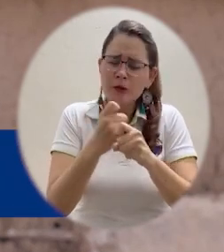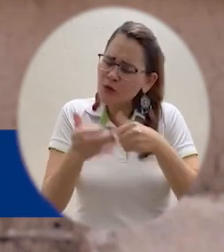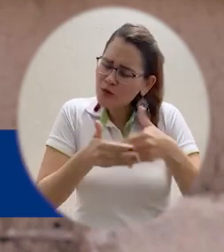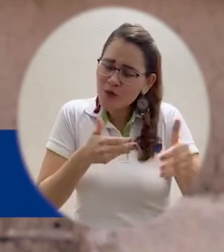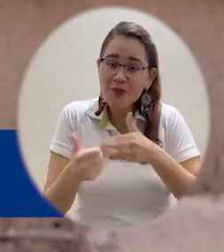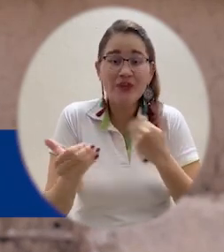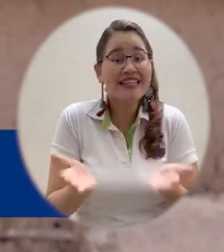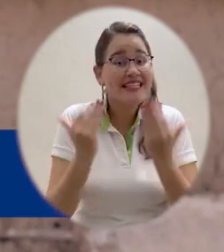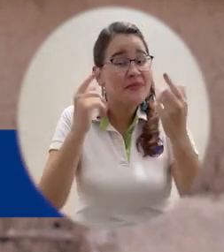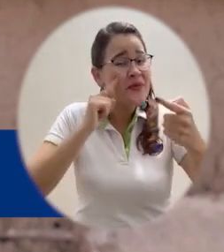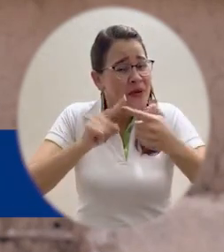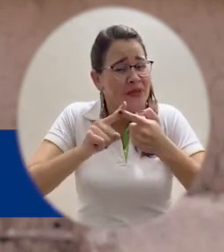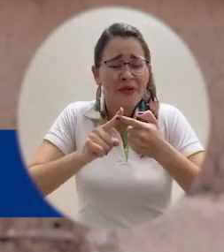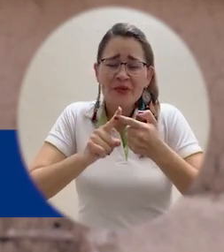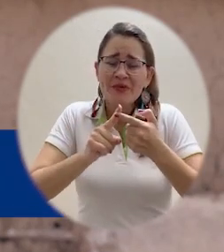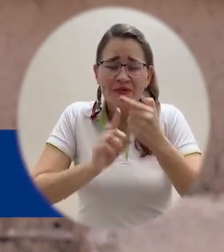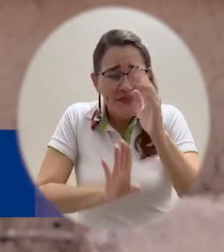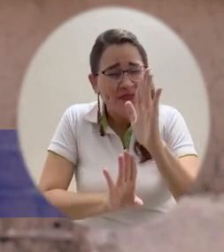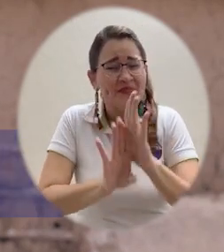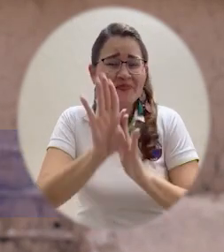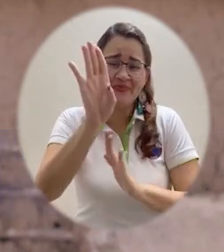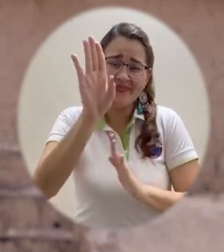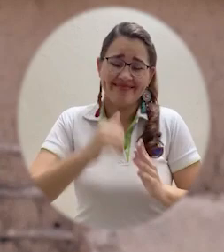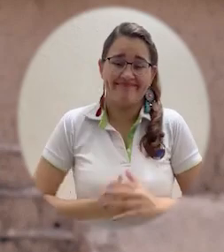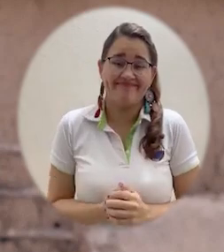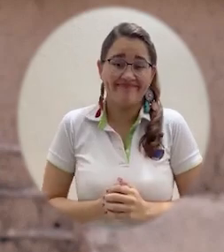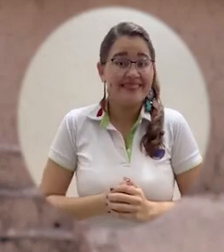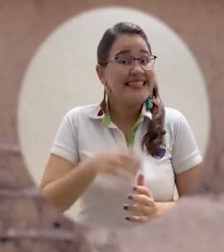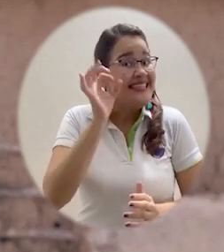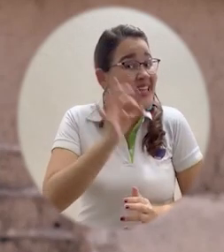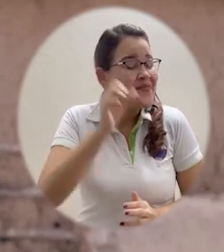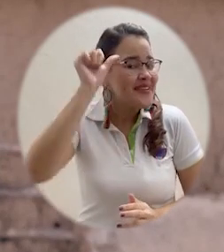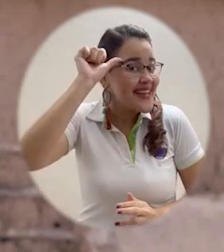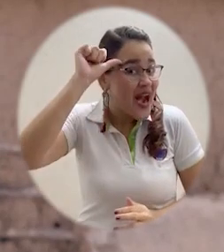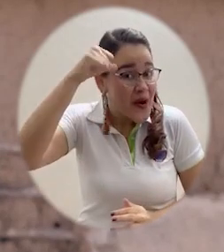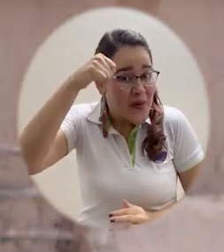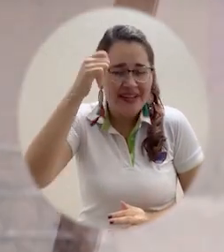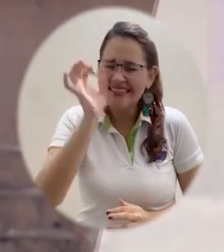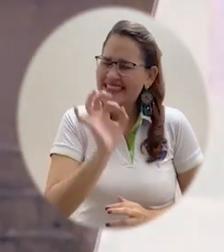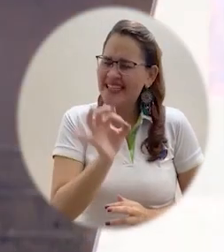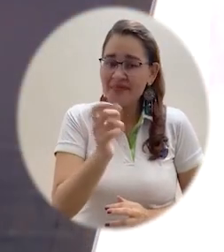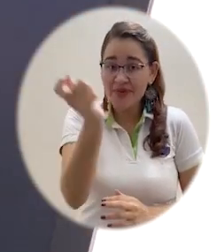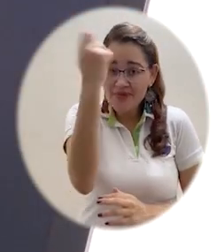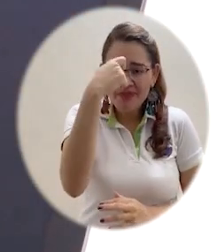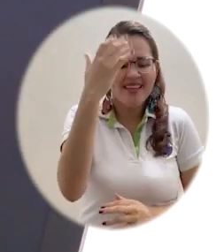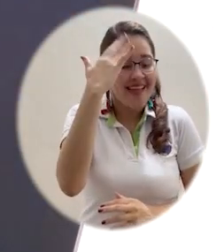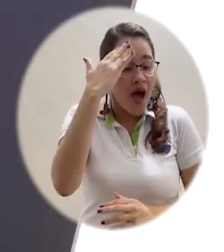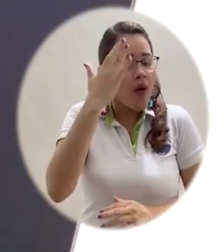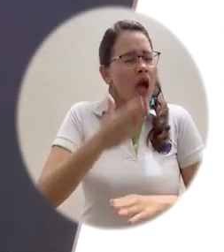universidad, que no importa las dificultades, que todo esto lo debemos pasar para salir adelante.